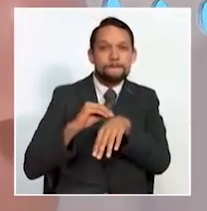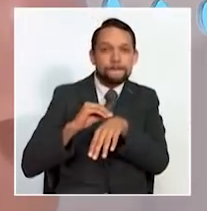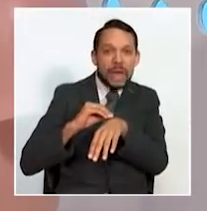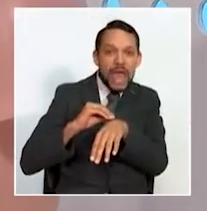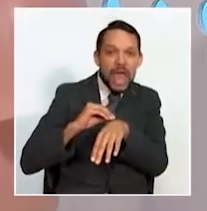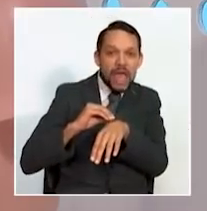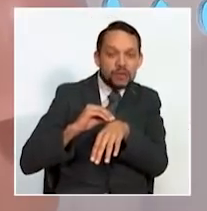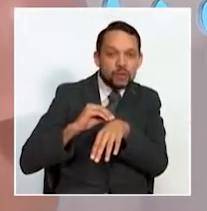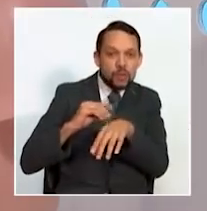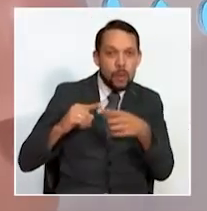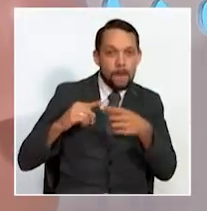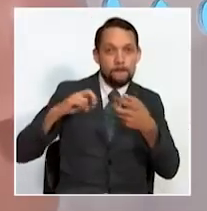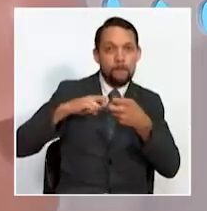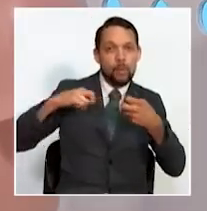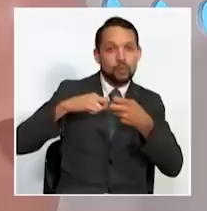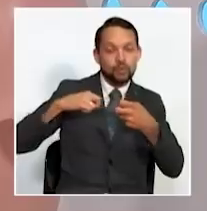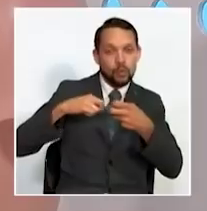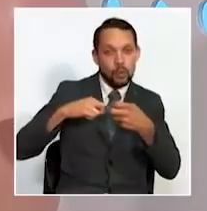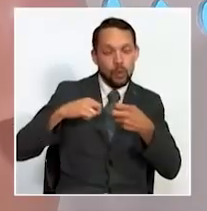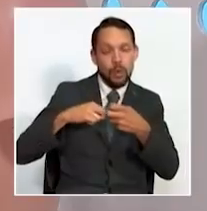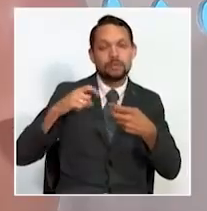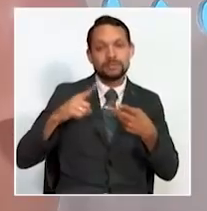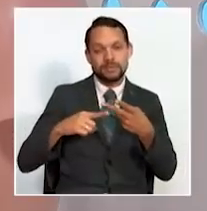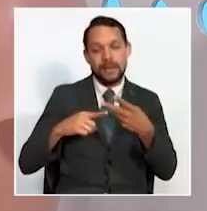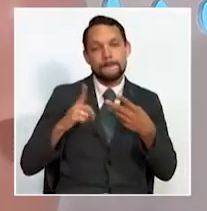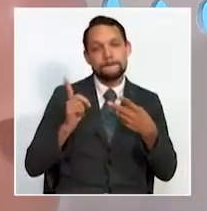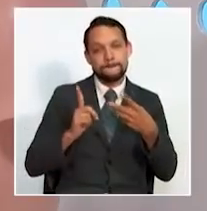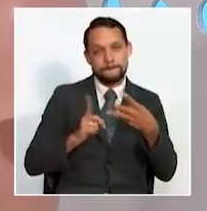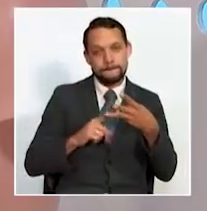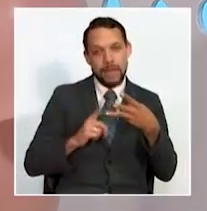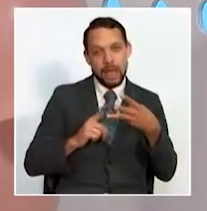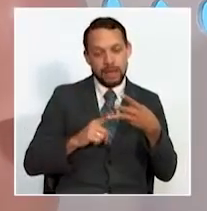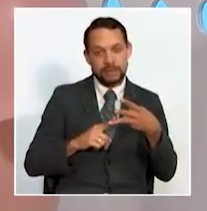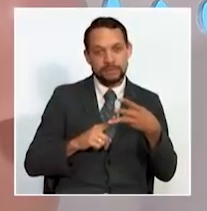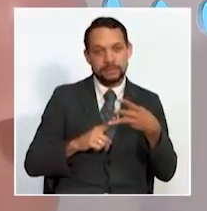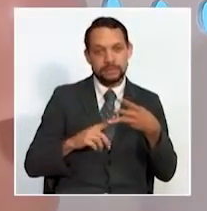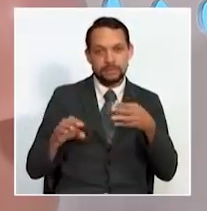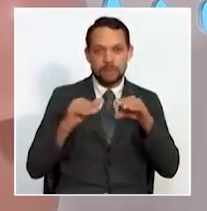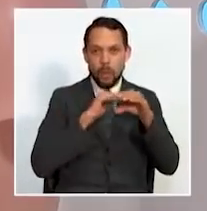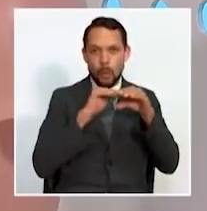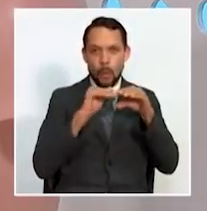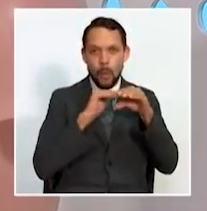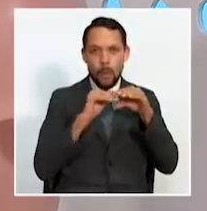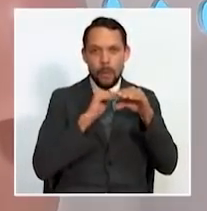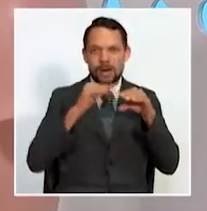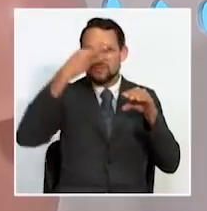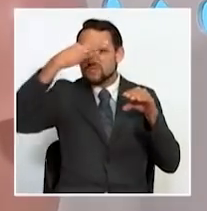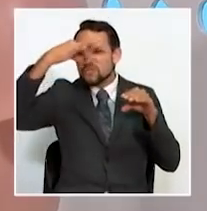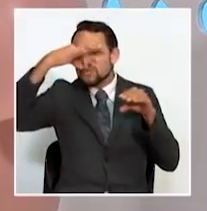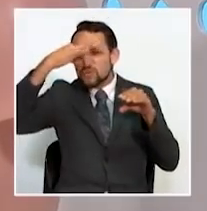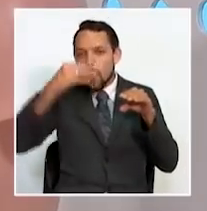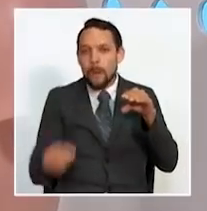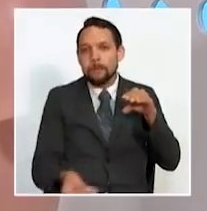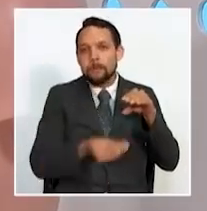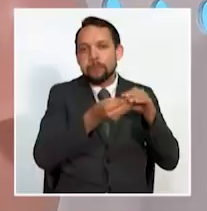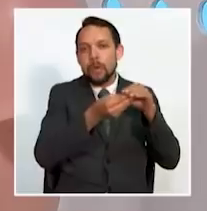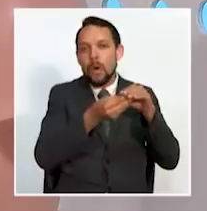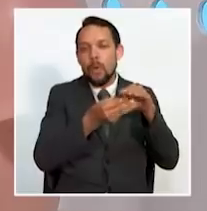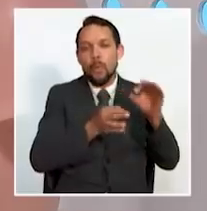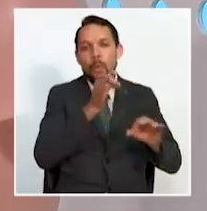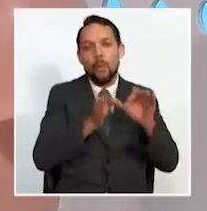liso que se puede mover, donde aparte de eso tiene una capa de moco que le ayuda a proteger el